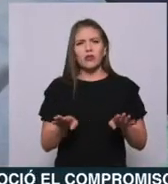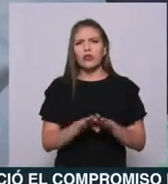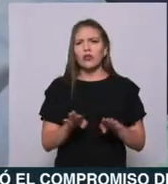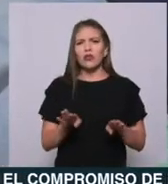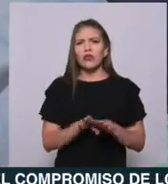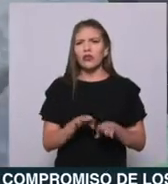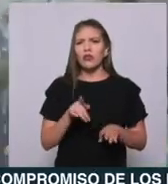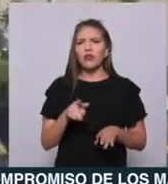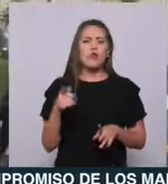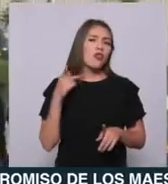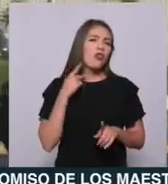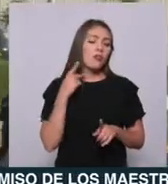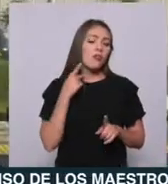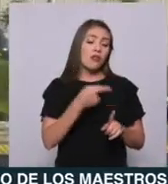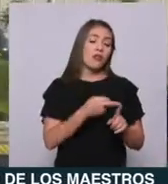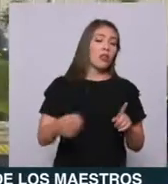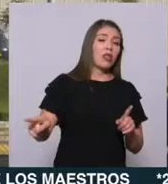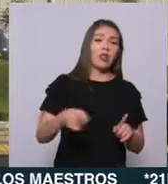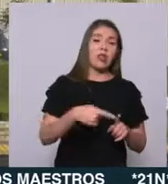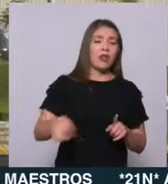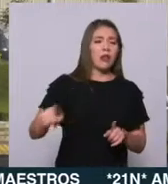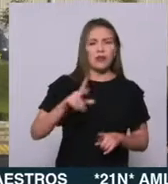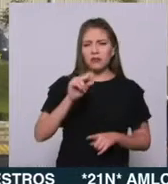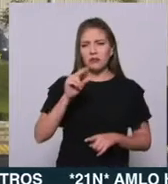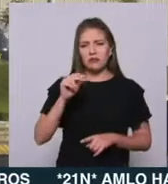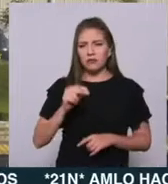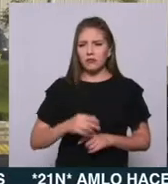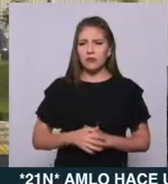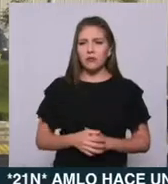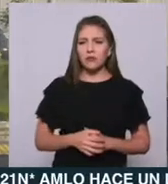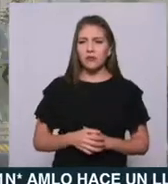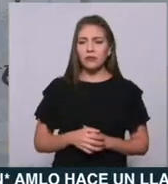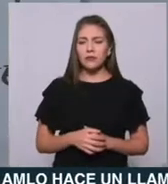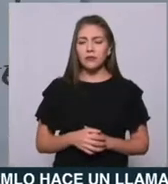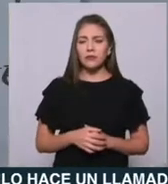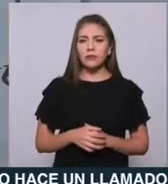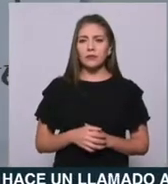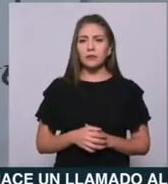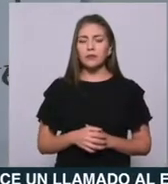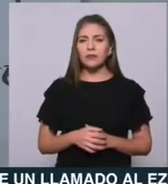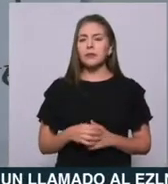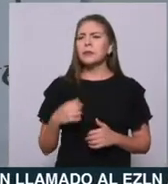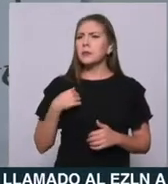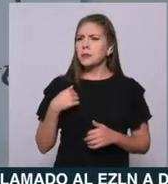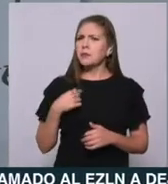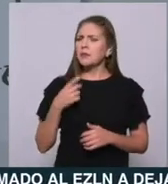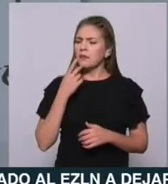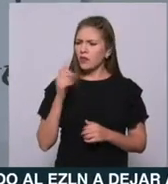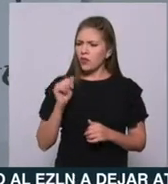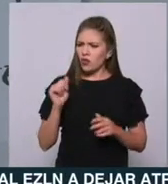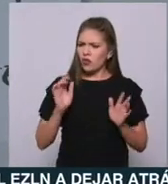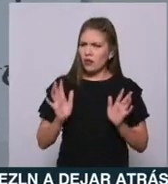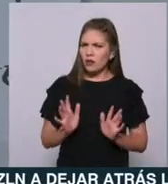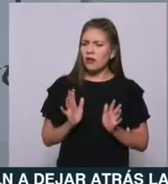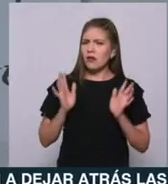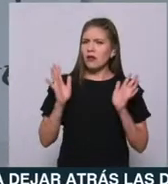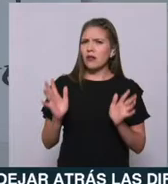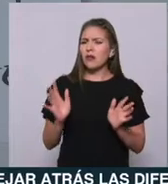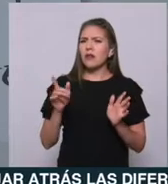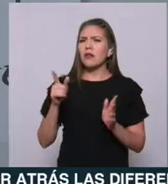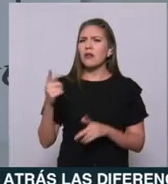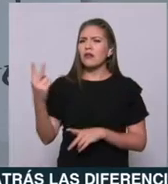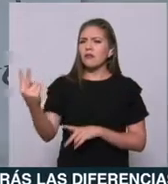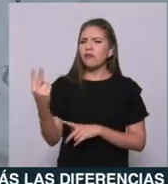tinte político en este tema. Claro, le platicaba yo a otro medio de comunicación que hoy me sorprendió que llegaran, al parecer,